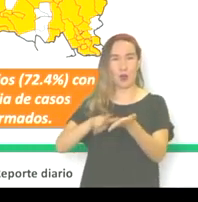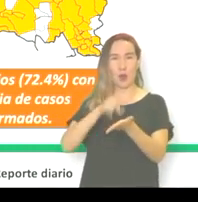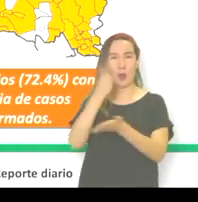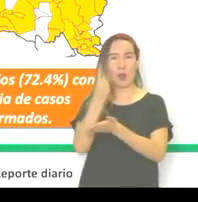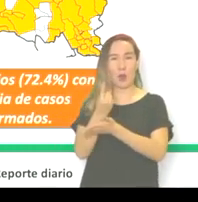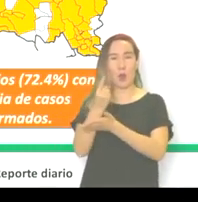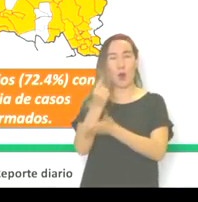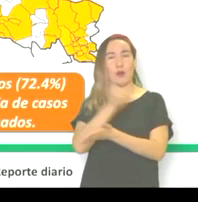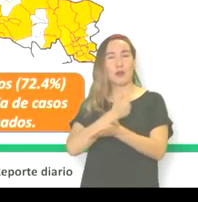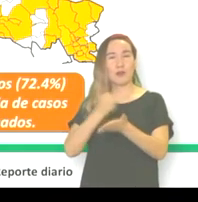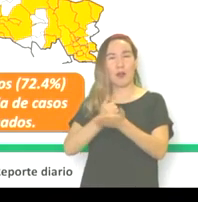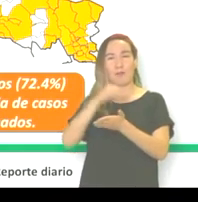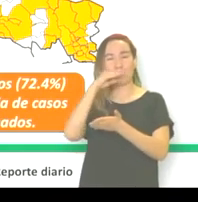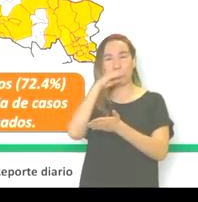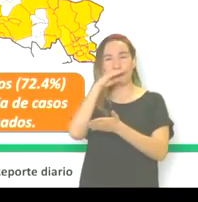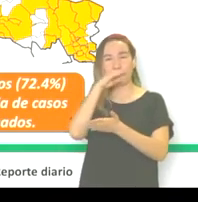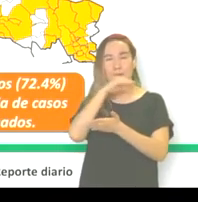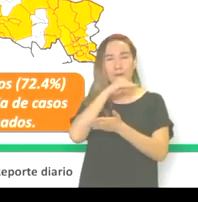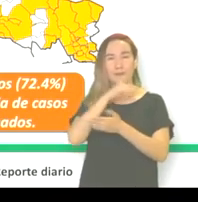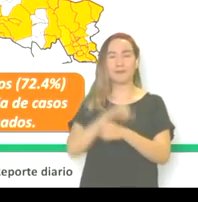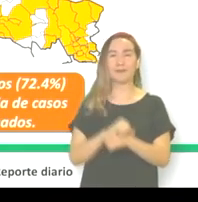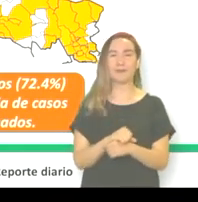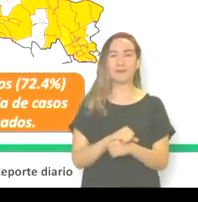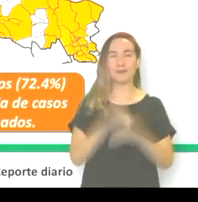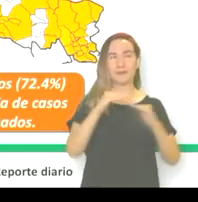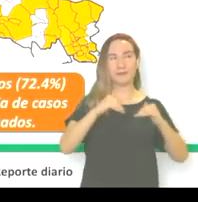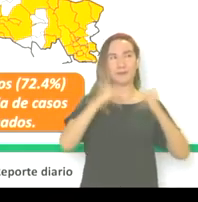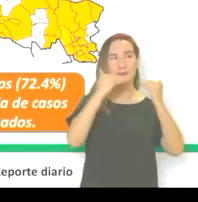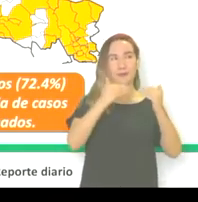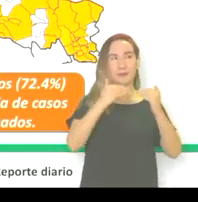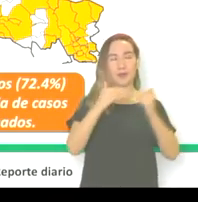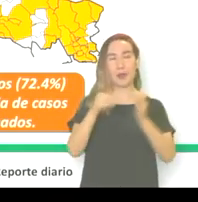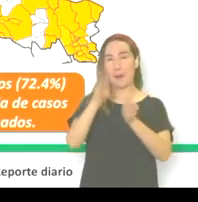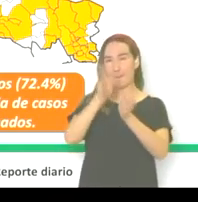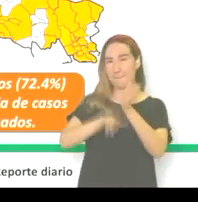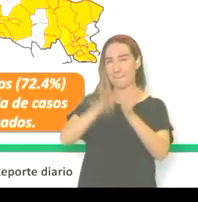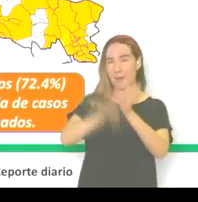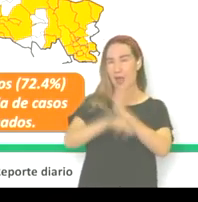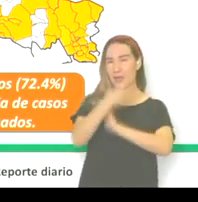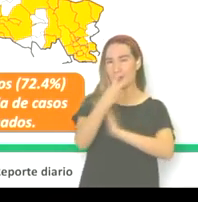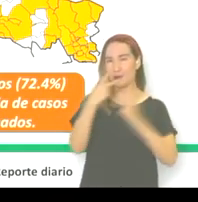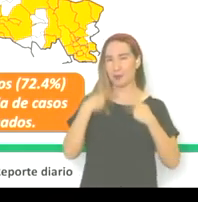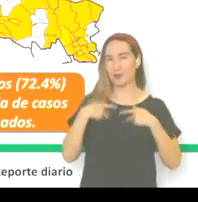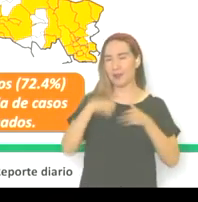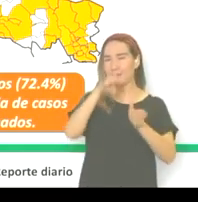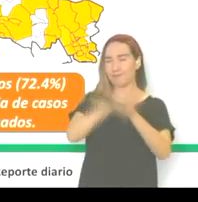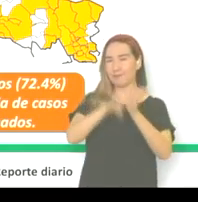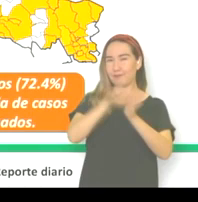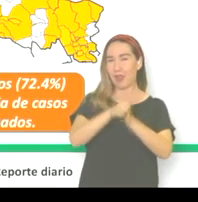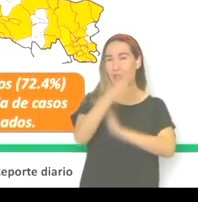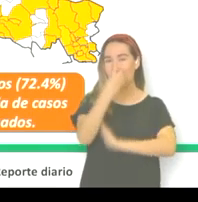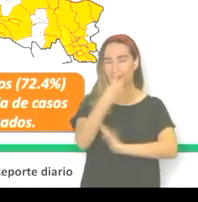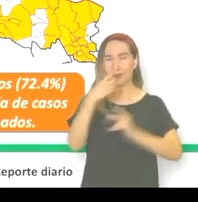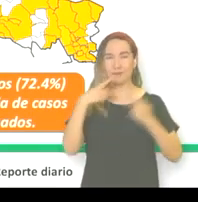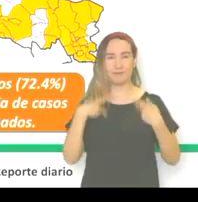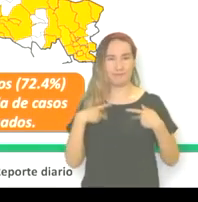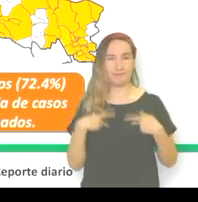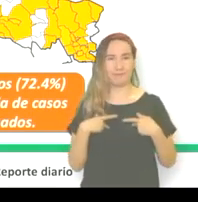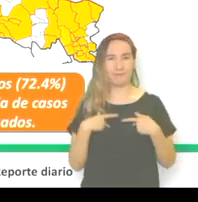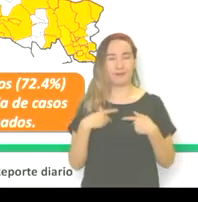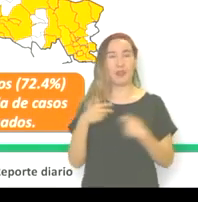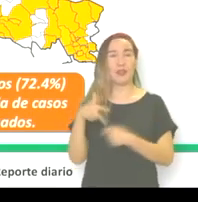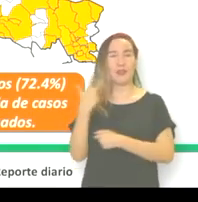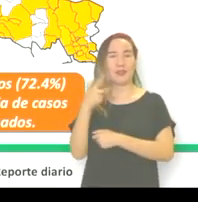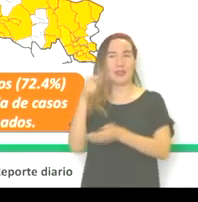Ciudad del Maíz, la que sigue, por favor. Tenemos también en Ciudad Valles 2 personas, en Ébano una persona, 13